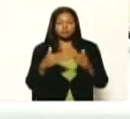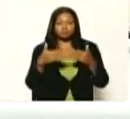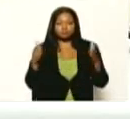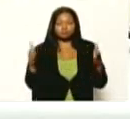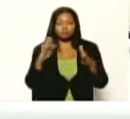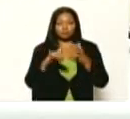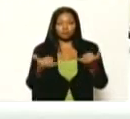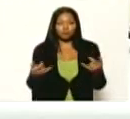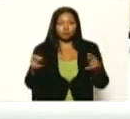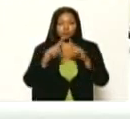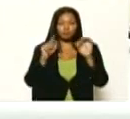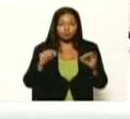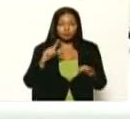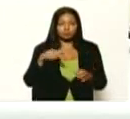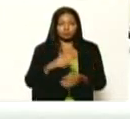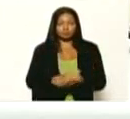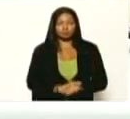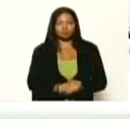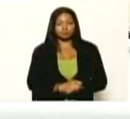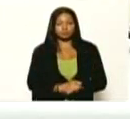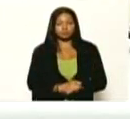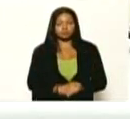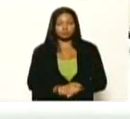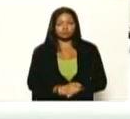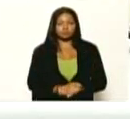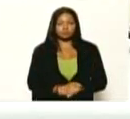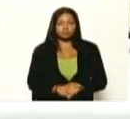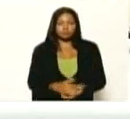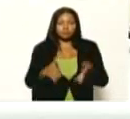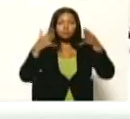están abiertas para la formación